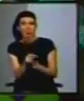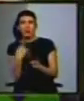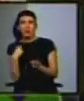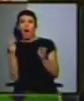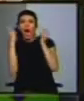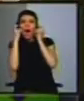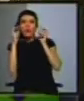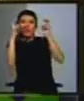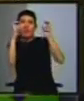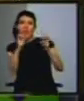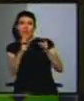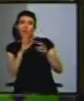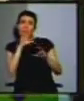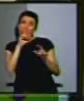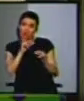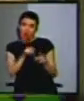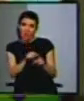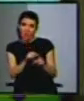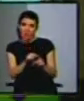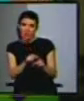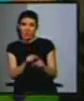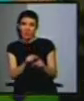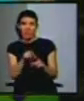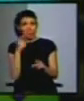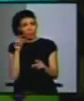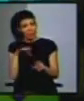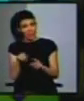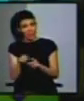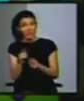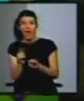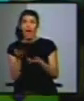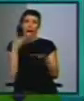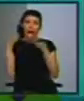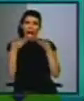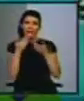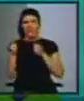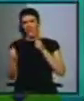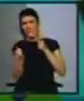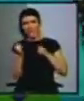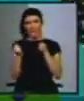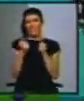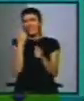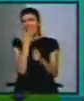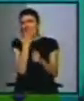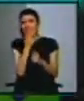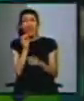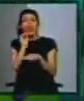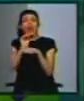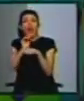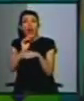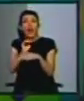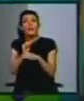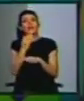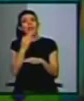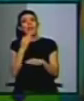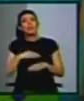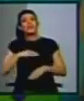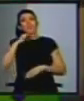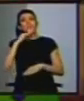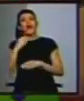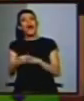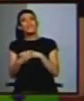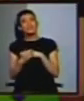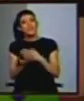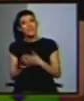hablarle, porque quizás usted no lo sepa, el muñeco canta, baila, se ríe, hay que alimentarlo y avisa cuando está